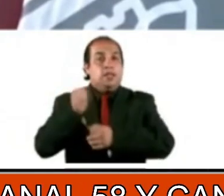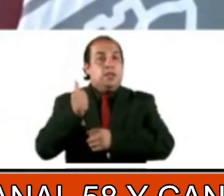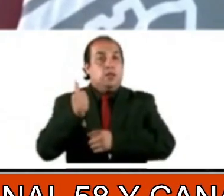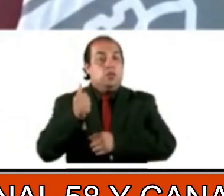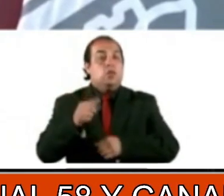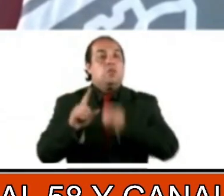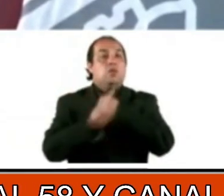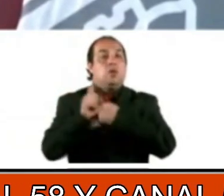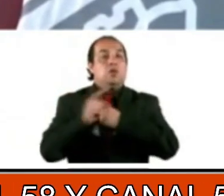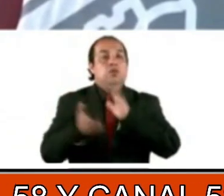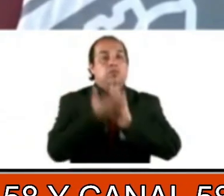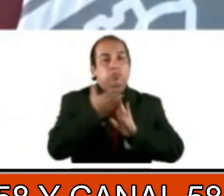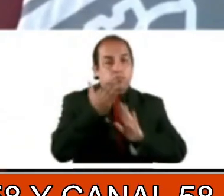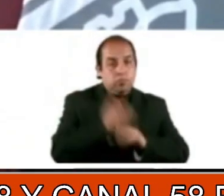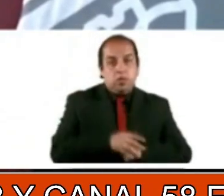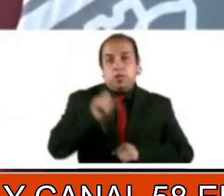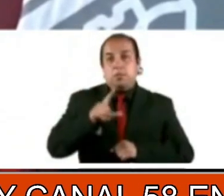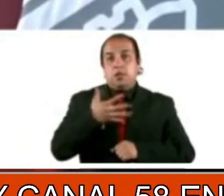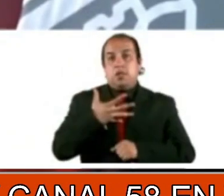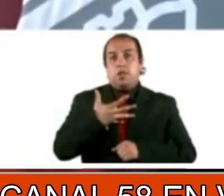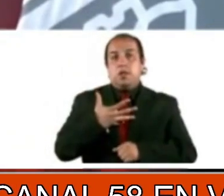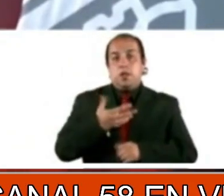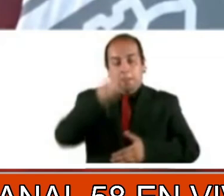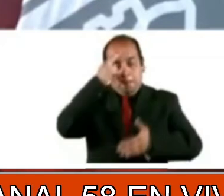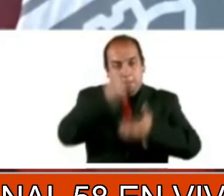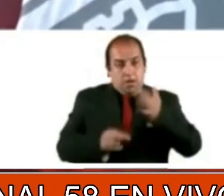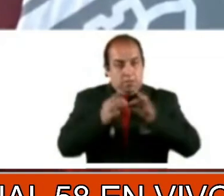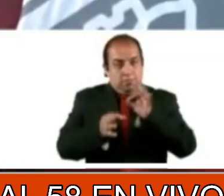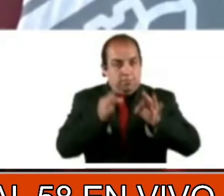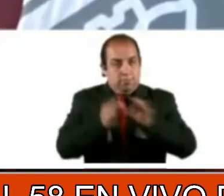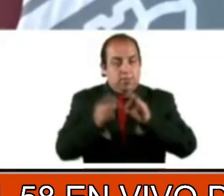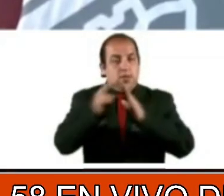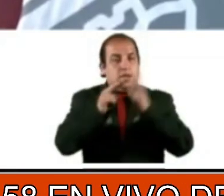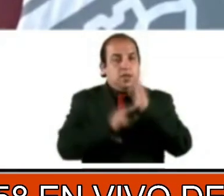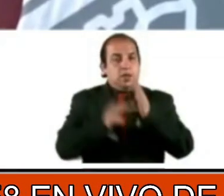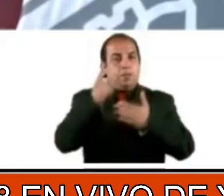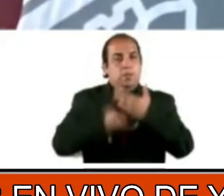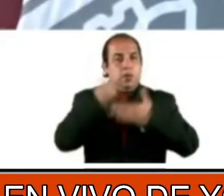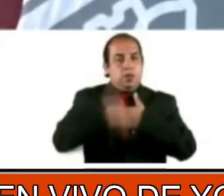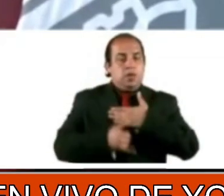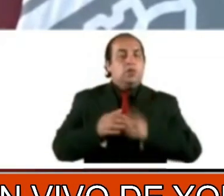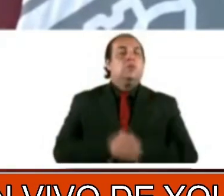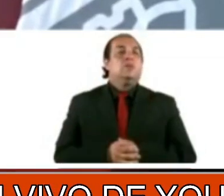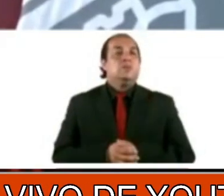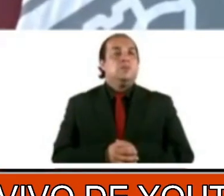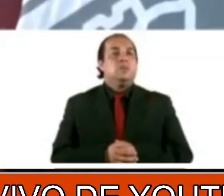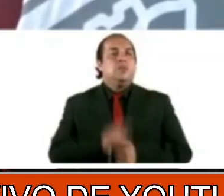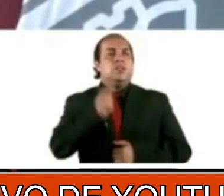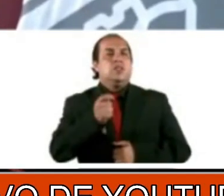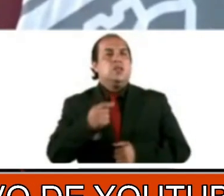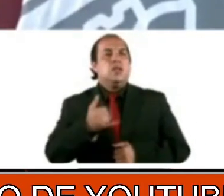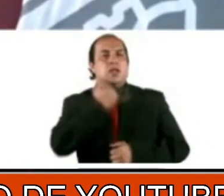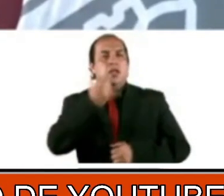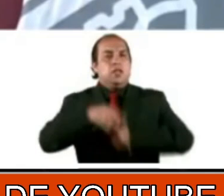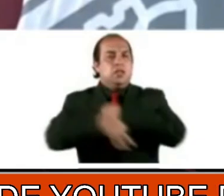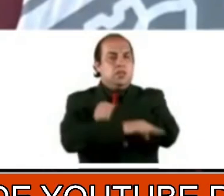soldaduras, y también dice que hay un incumplimiento en la normatividad en el proyecto ejecutivo que implica un error de diseño sobre la